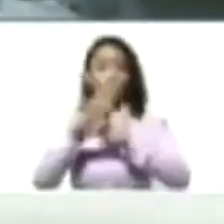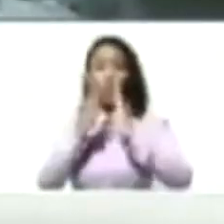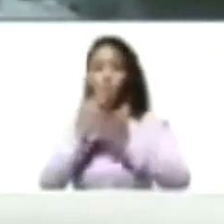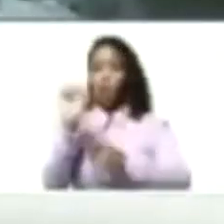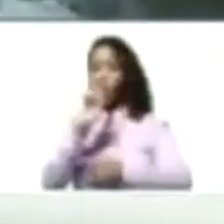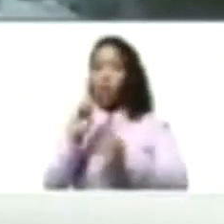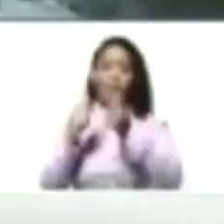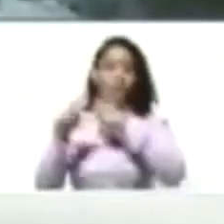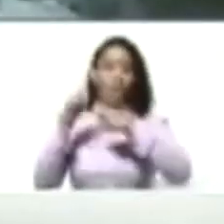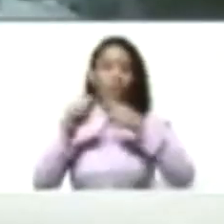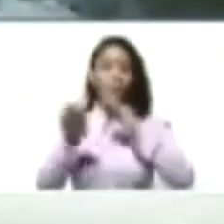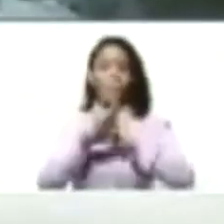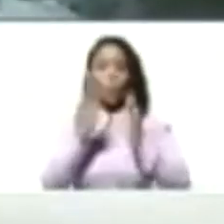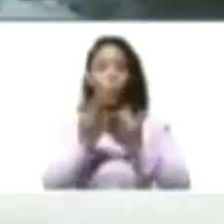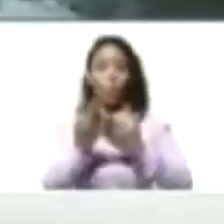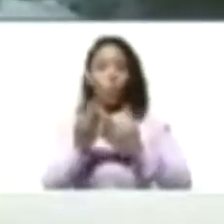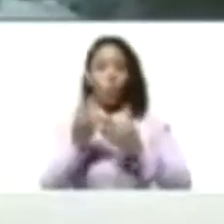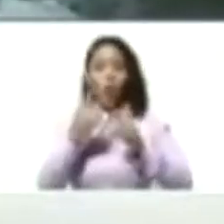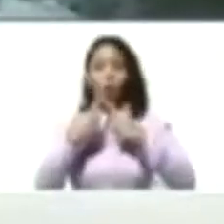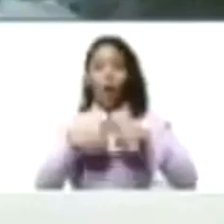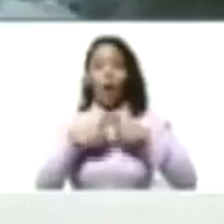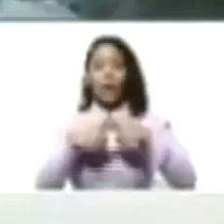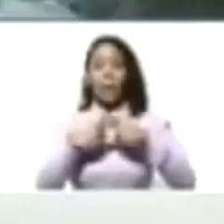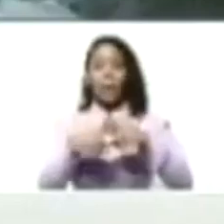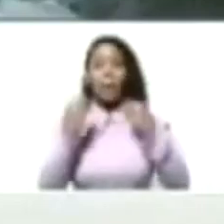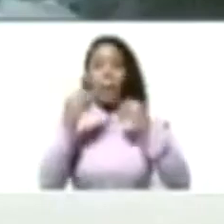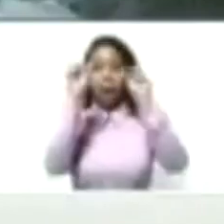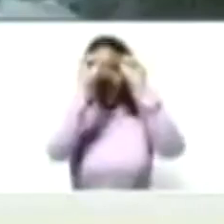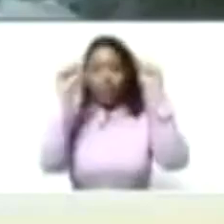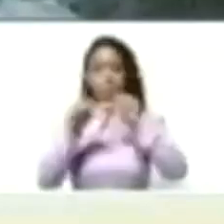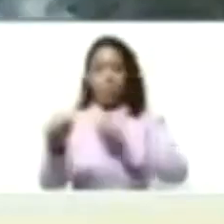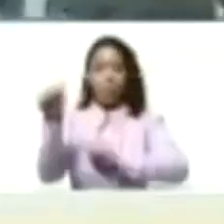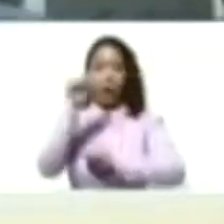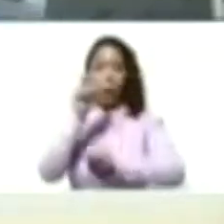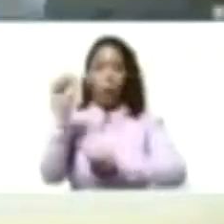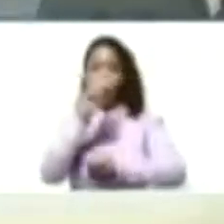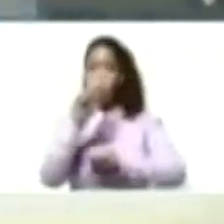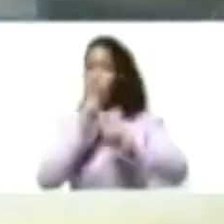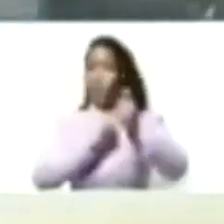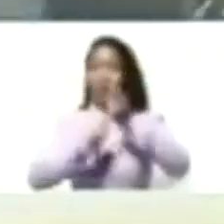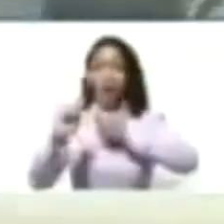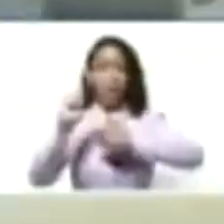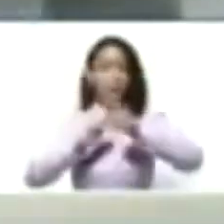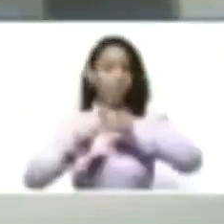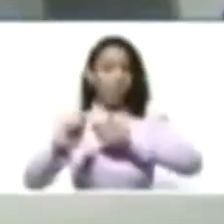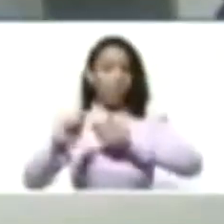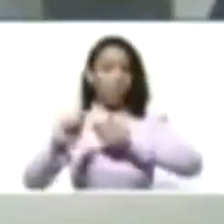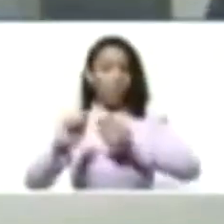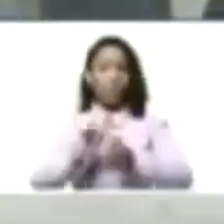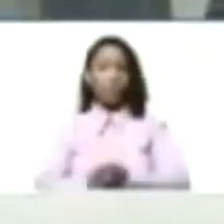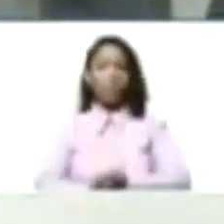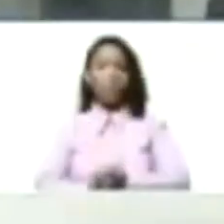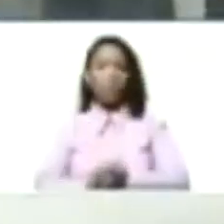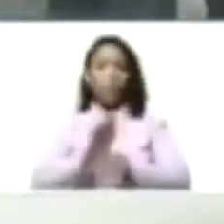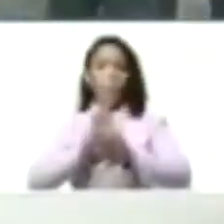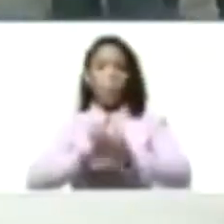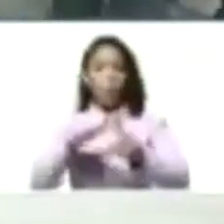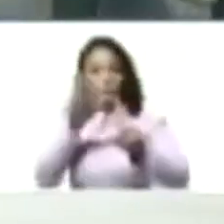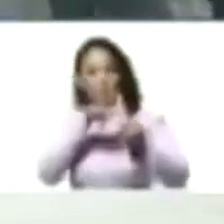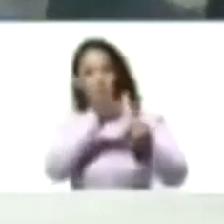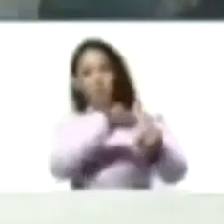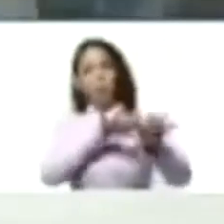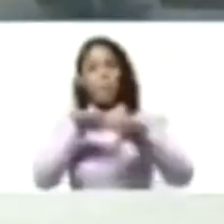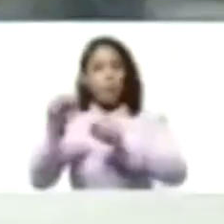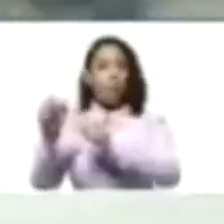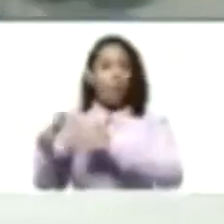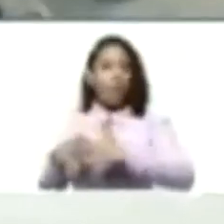nos venden en el mundo los repuestos para el sistema hidrológico, no nos los venden por persecución del